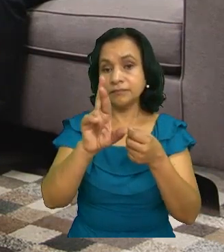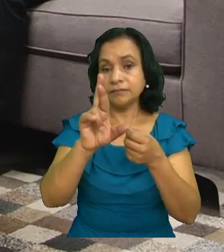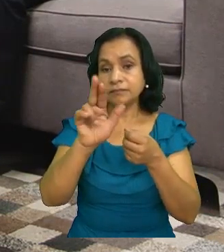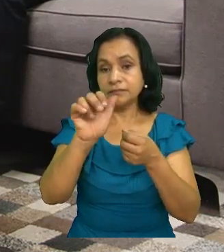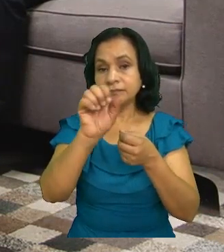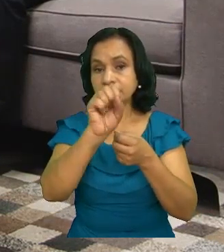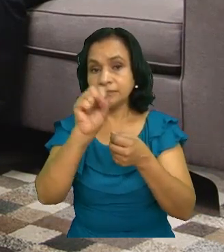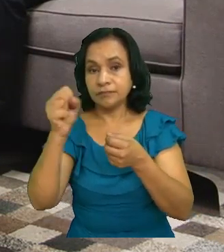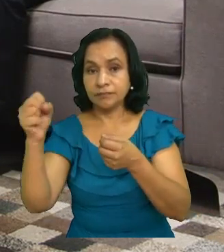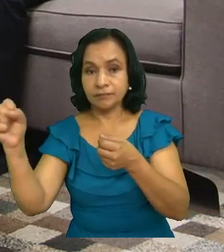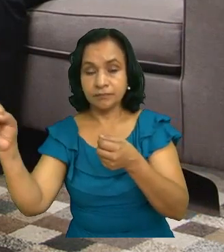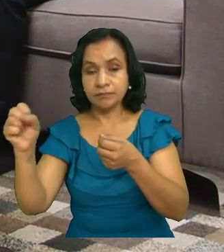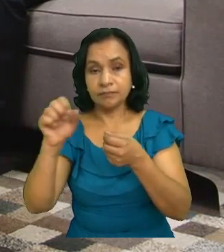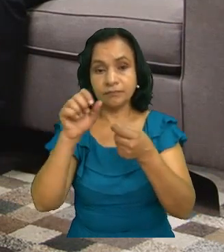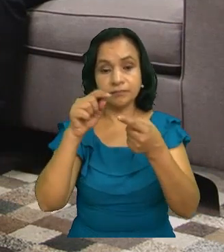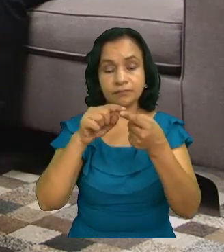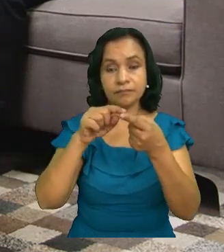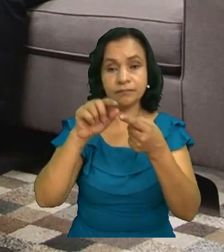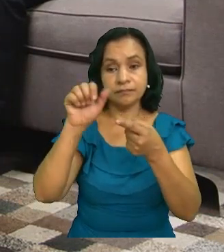El Ayote,